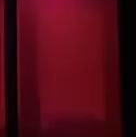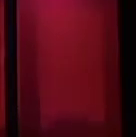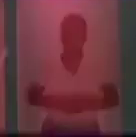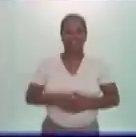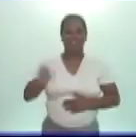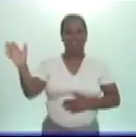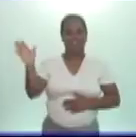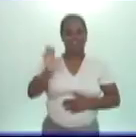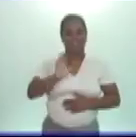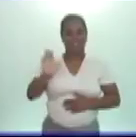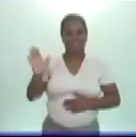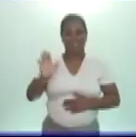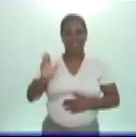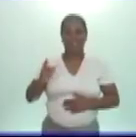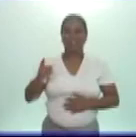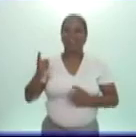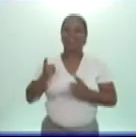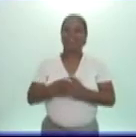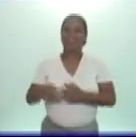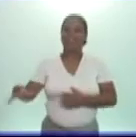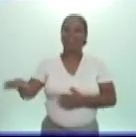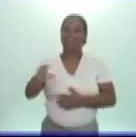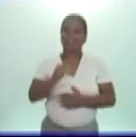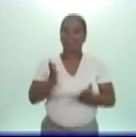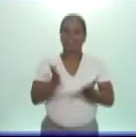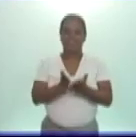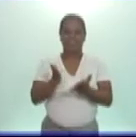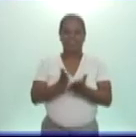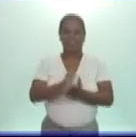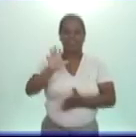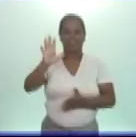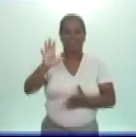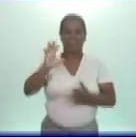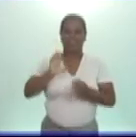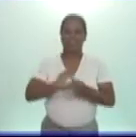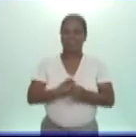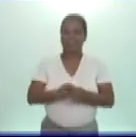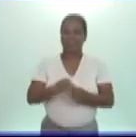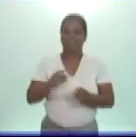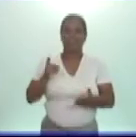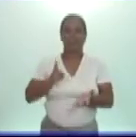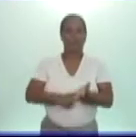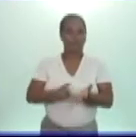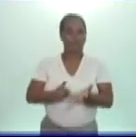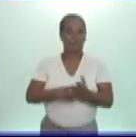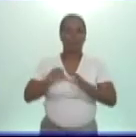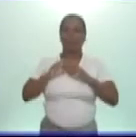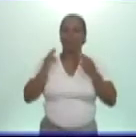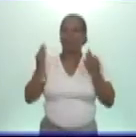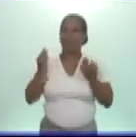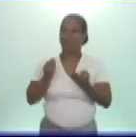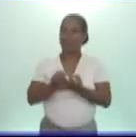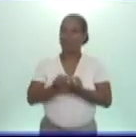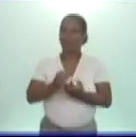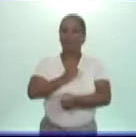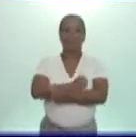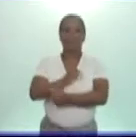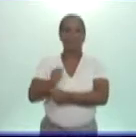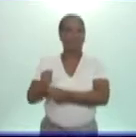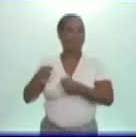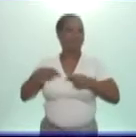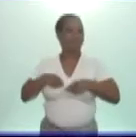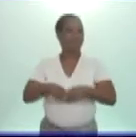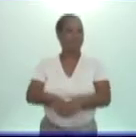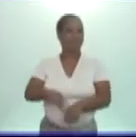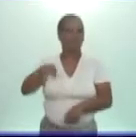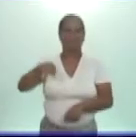un saludo para todos los alumnos de quinto grado, sus padres, los familiares y los maestros que nos acompañan en estas